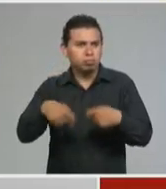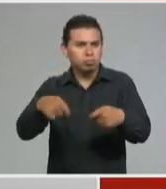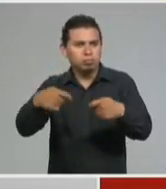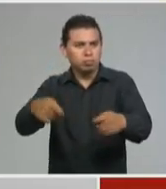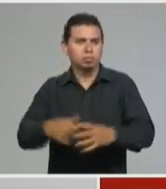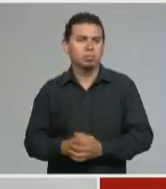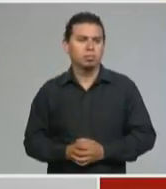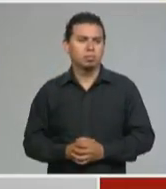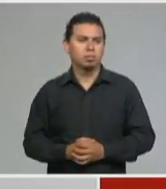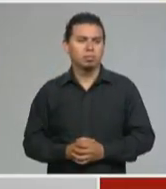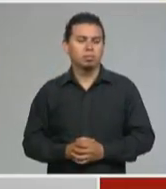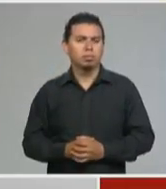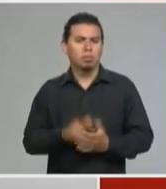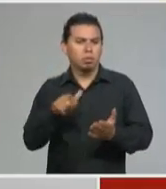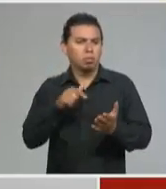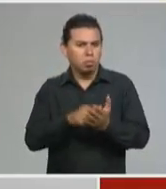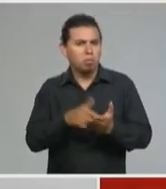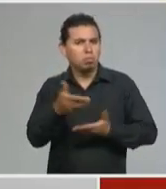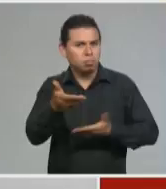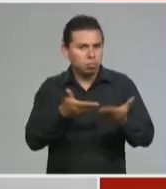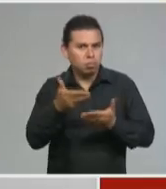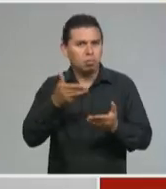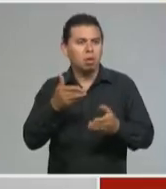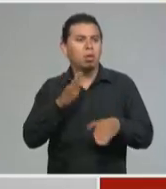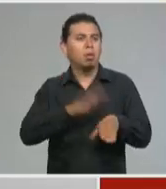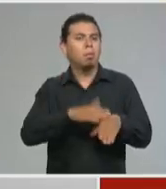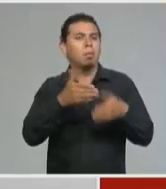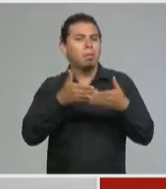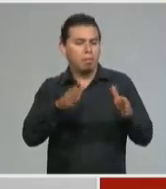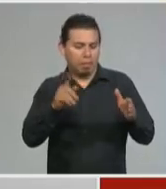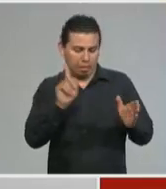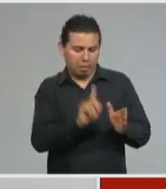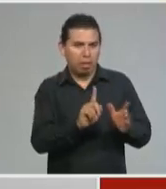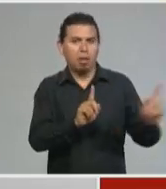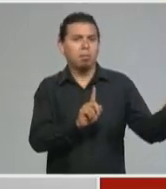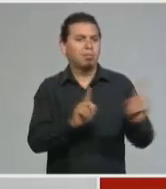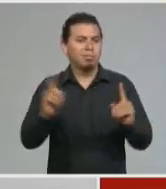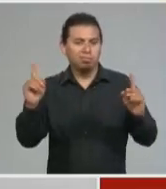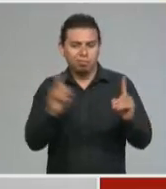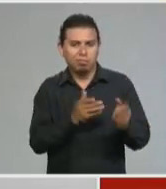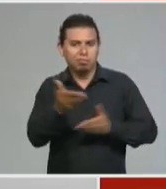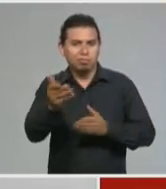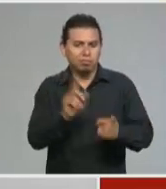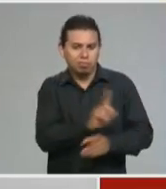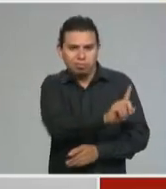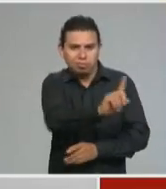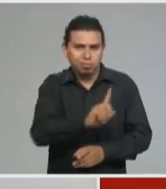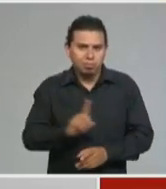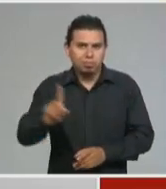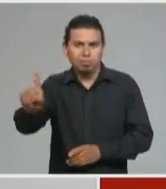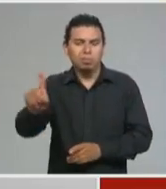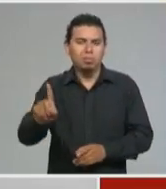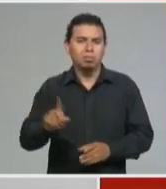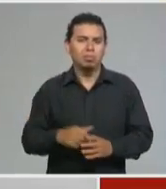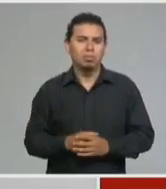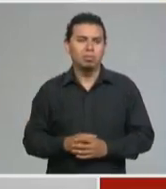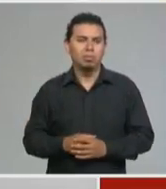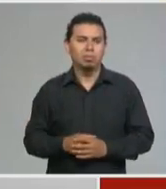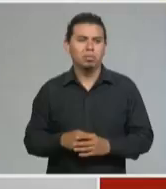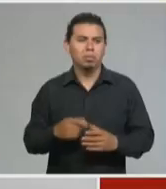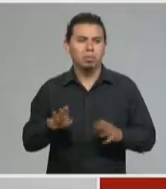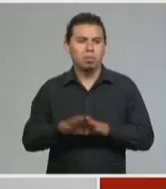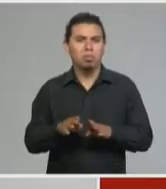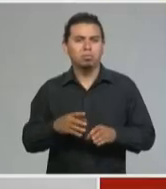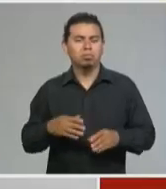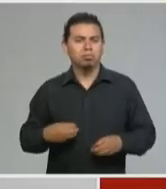más que un lugar de tránsito, fue el punto de partida de un nuevo destino, una ciudad que puso ternura en su vida, con palabras de sabor